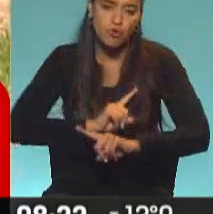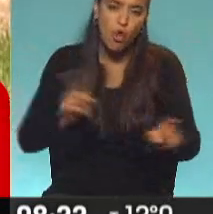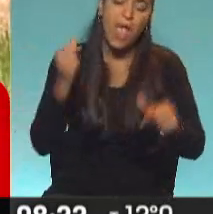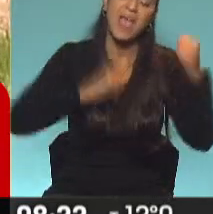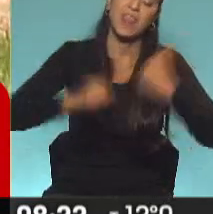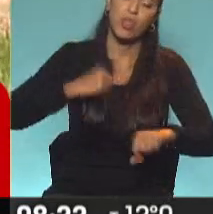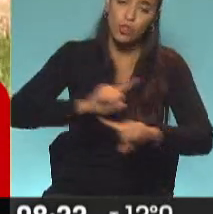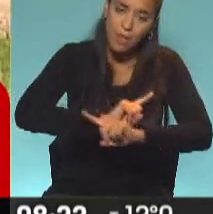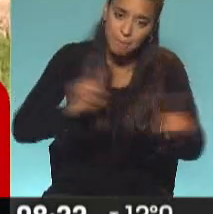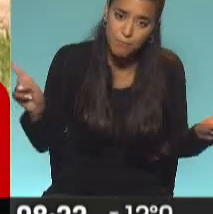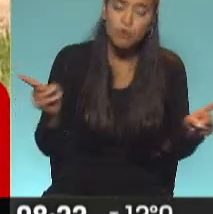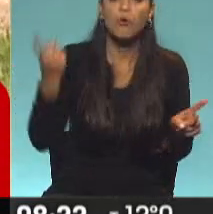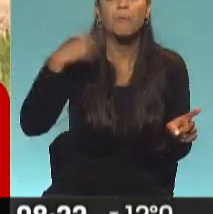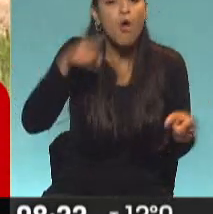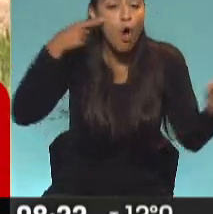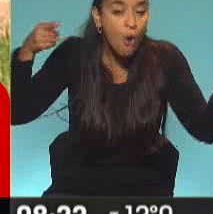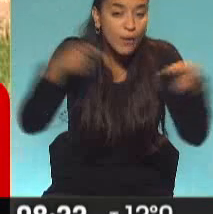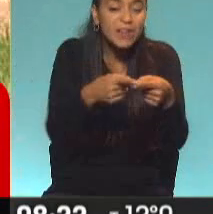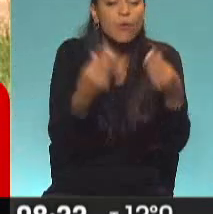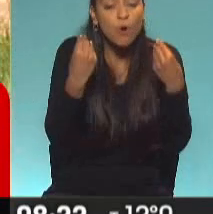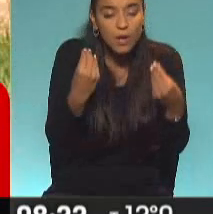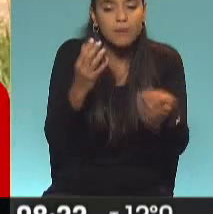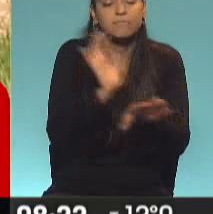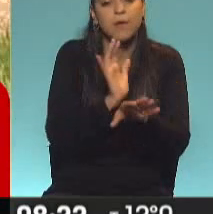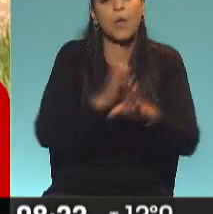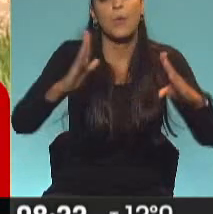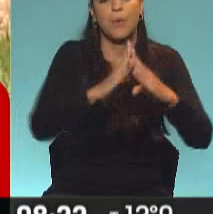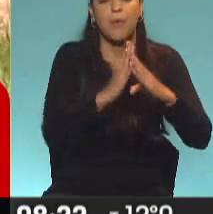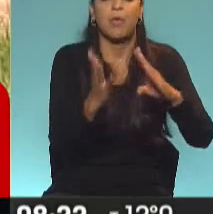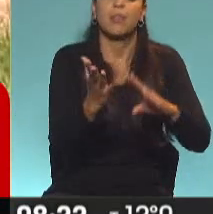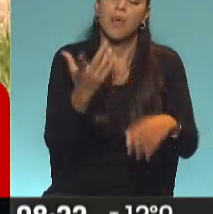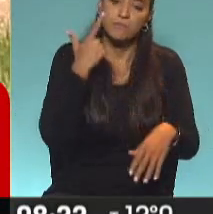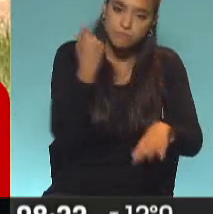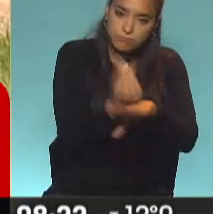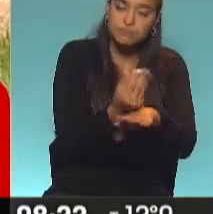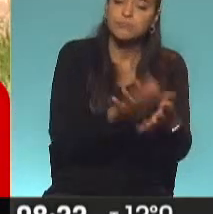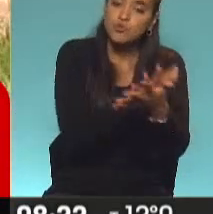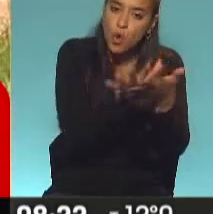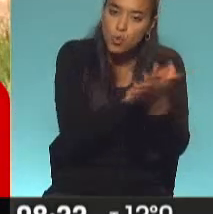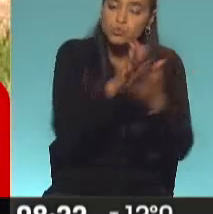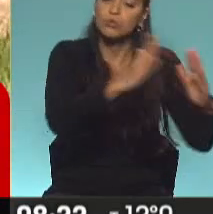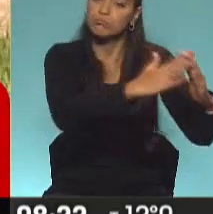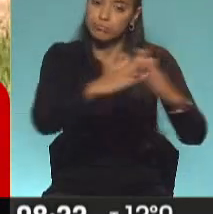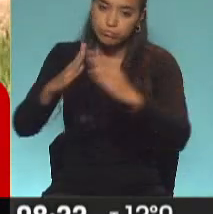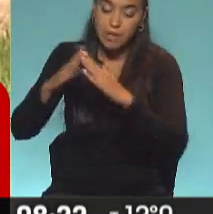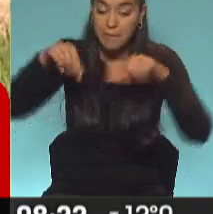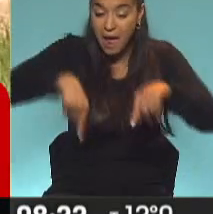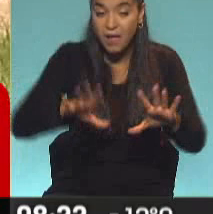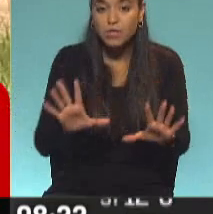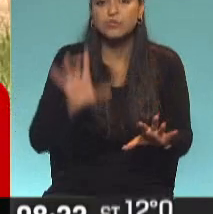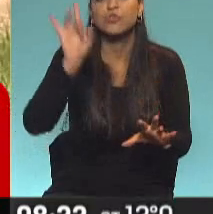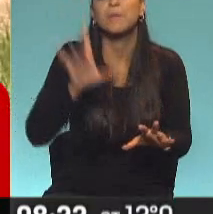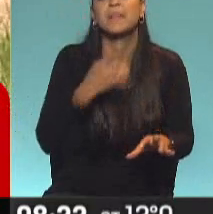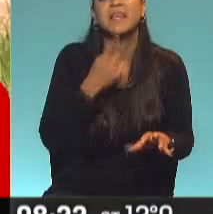obviamente tampoco, pero el objetivo de fondo es encontrar una vivienda digna, una solución habitacional para, en este caso hablamos del